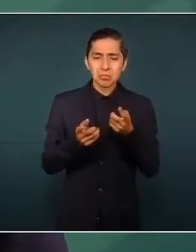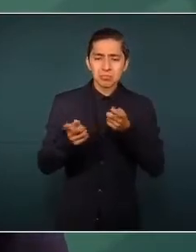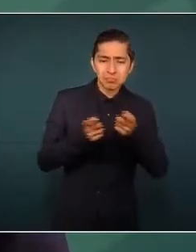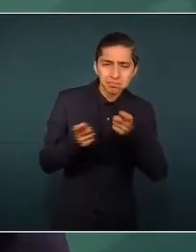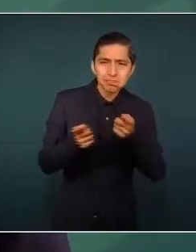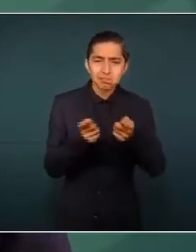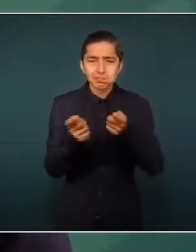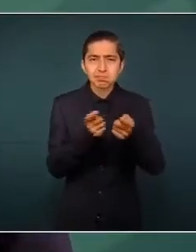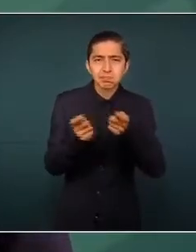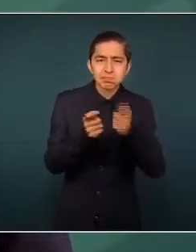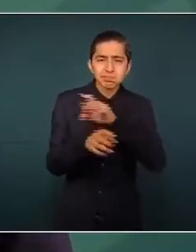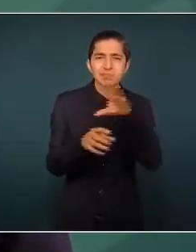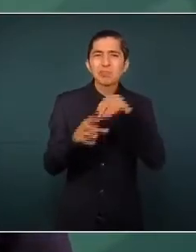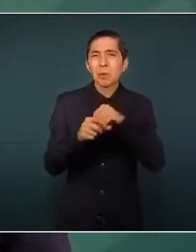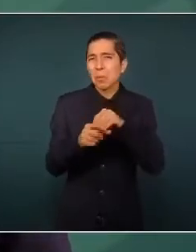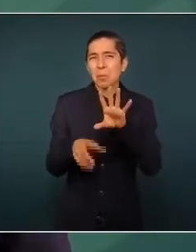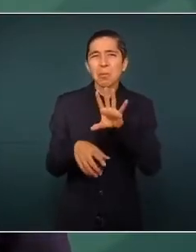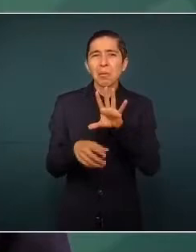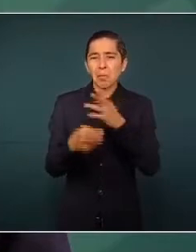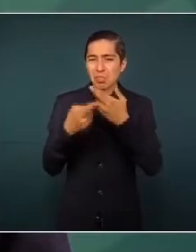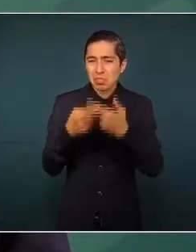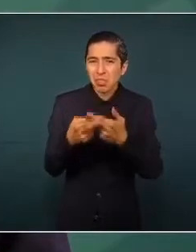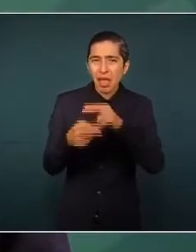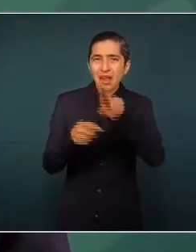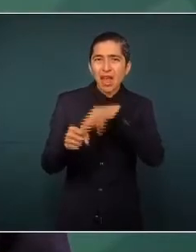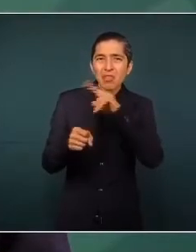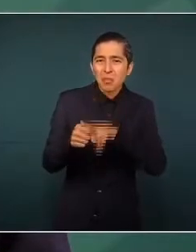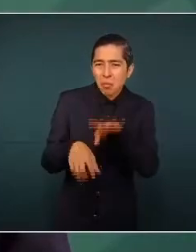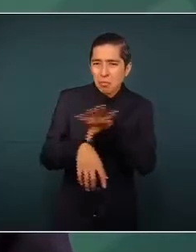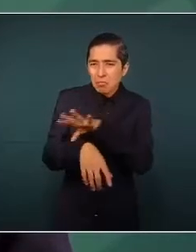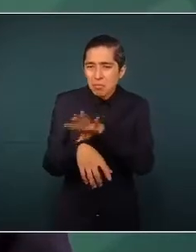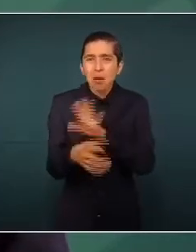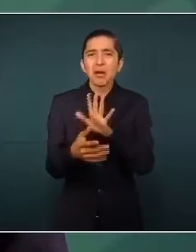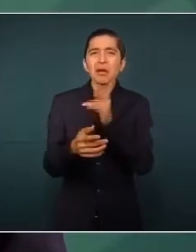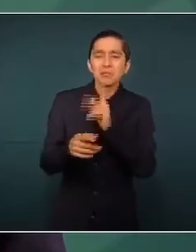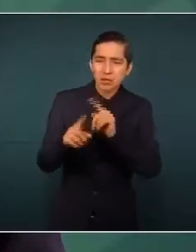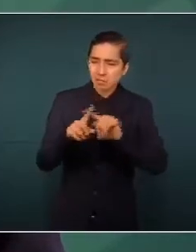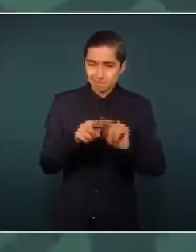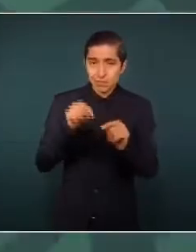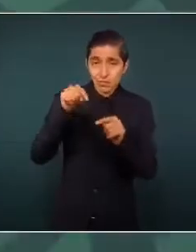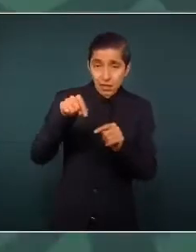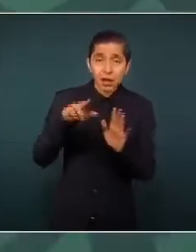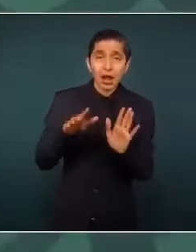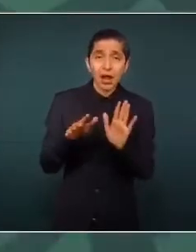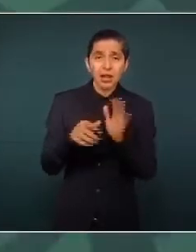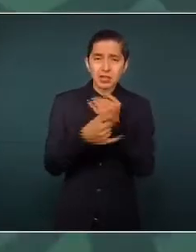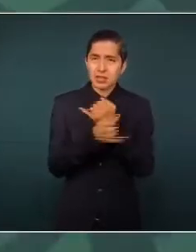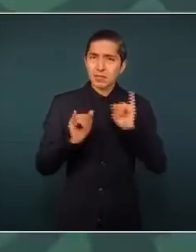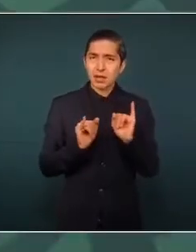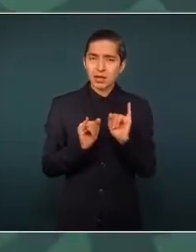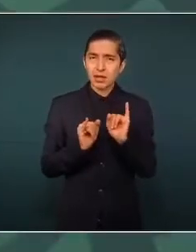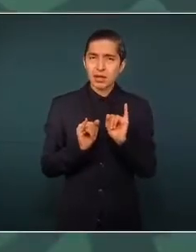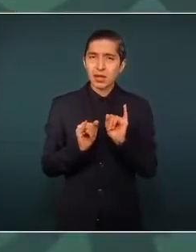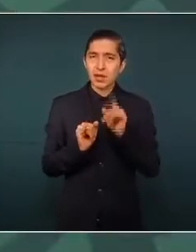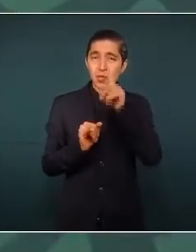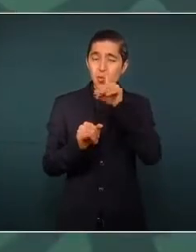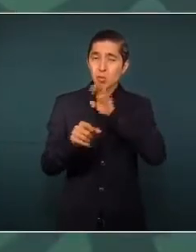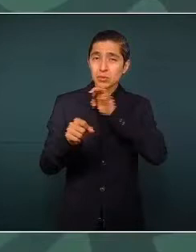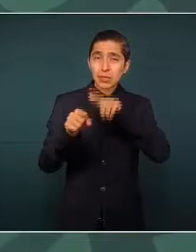sus recursos energéticos. y en particular del petróleo.